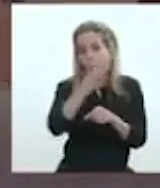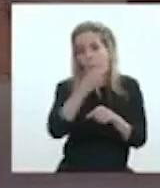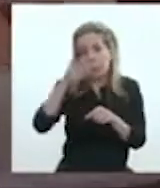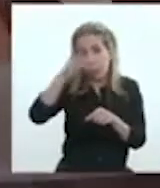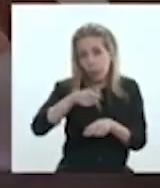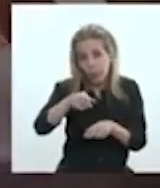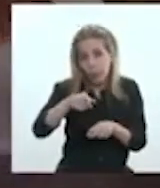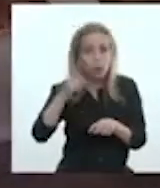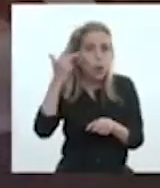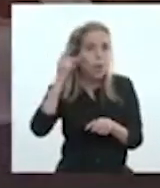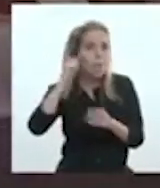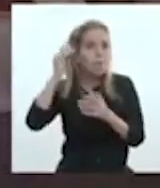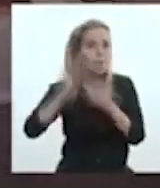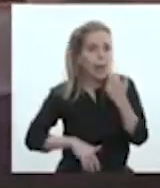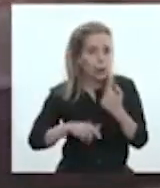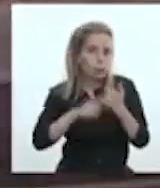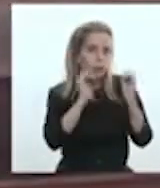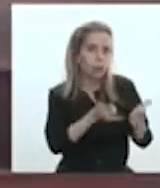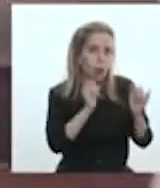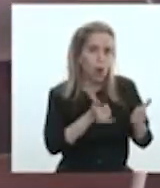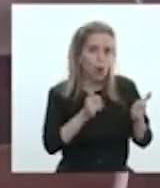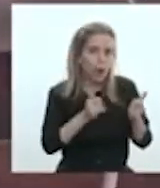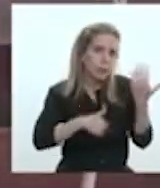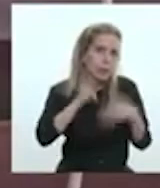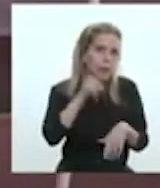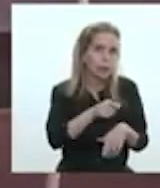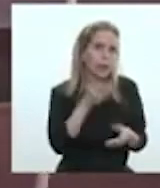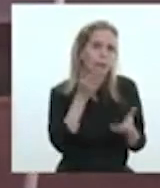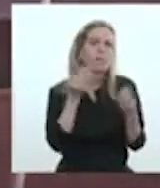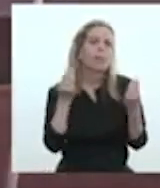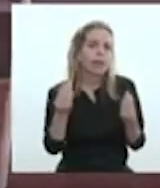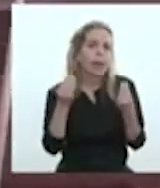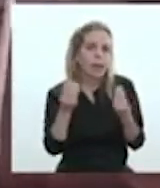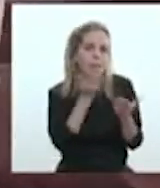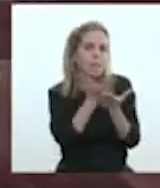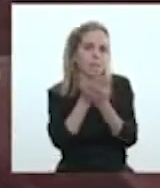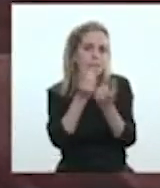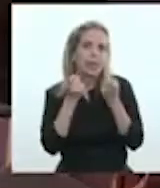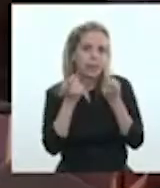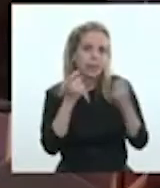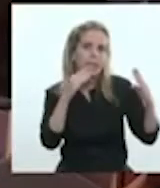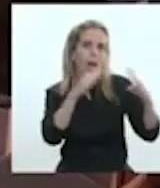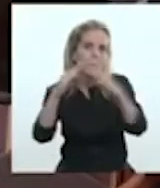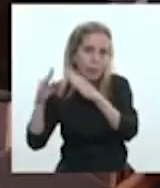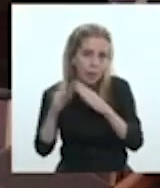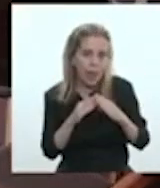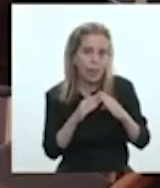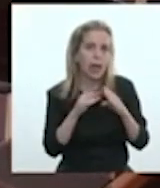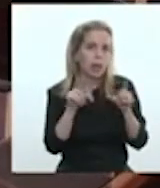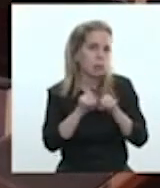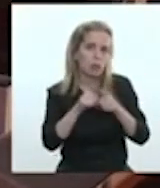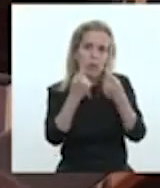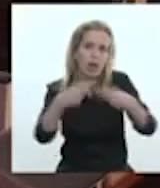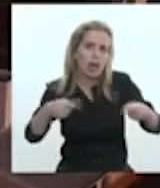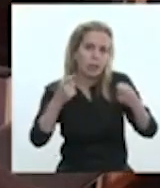18 años altamente demandante en materia habitacional como otras tantas necesidades de una